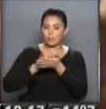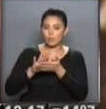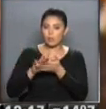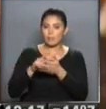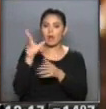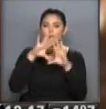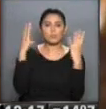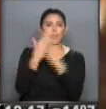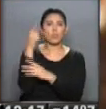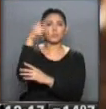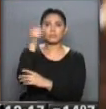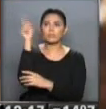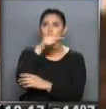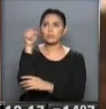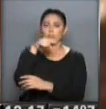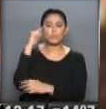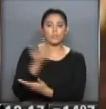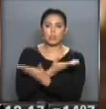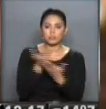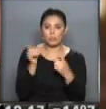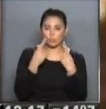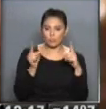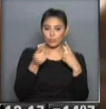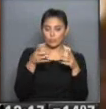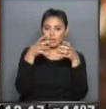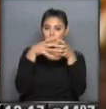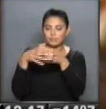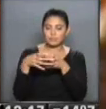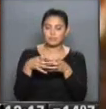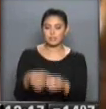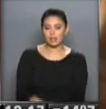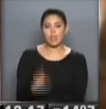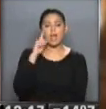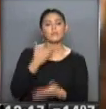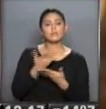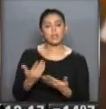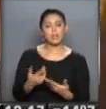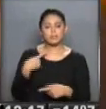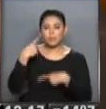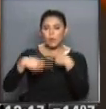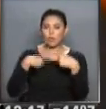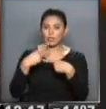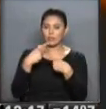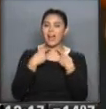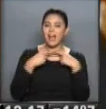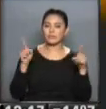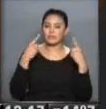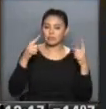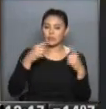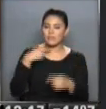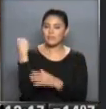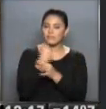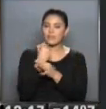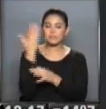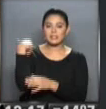lugares del mundo, haciendo shows en vivo para dar, bueno, para hacer y demostrar que seguían vigentes aquellas canciones de la